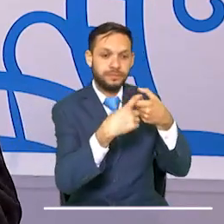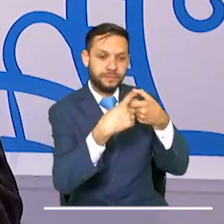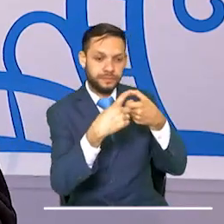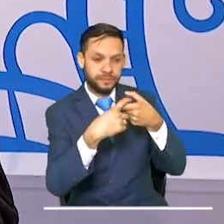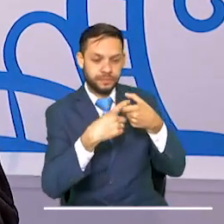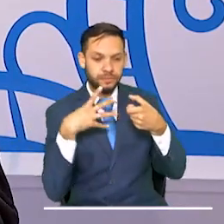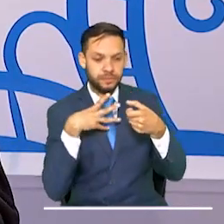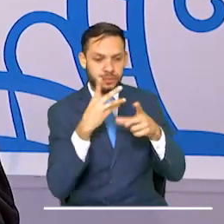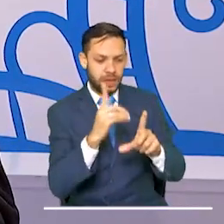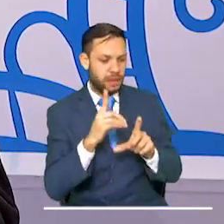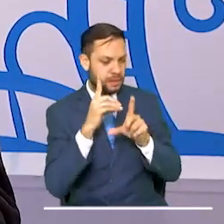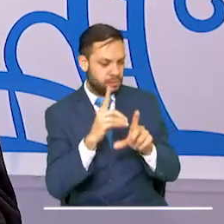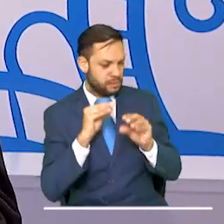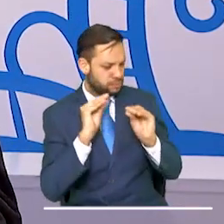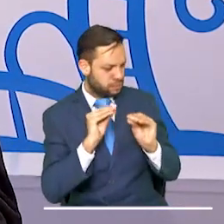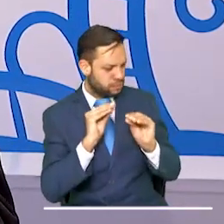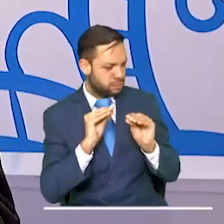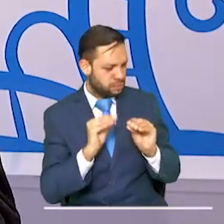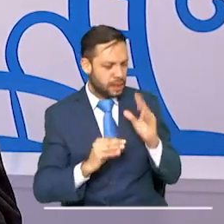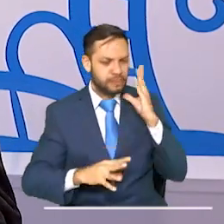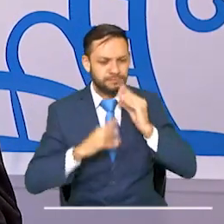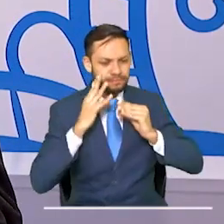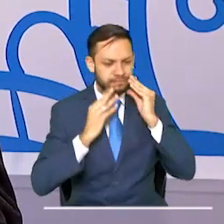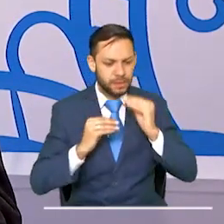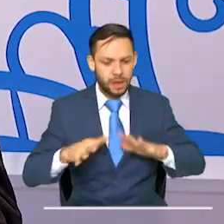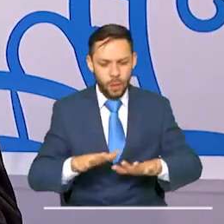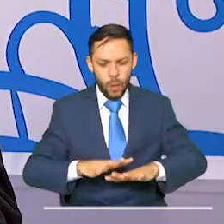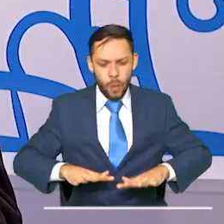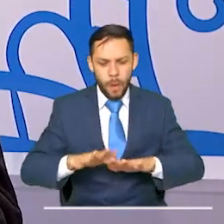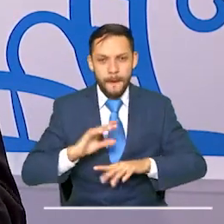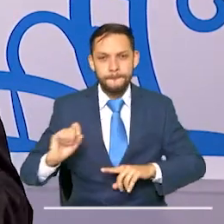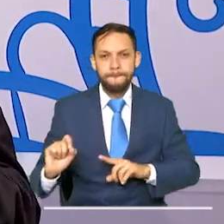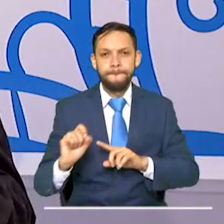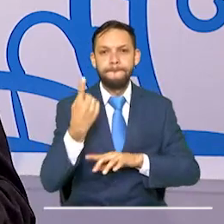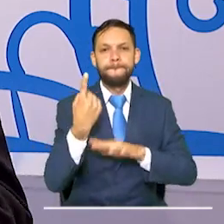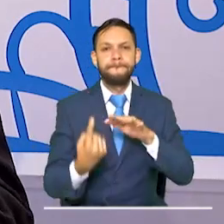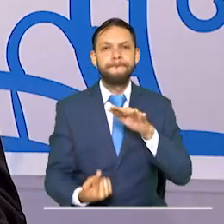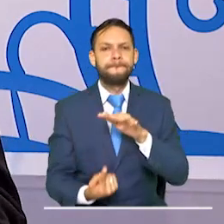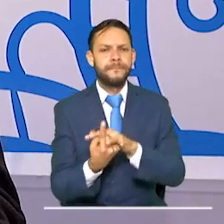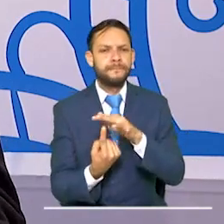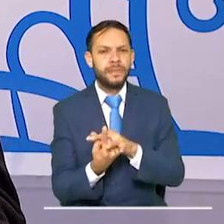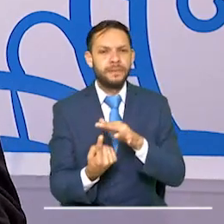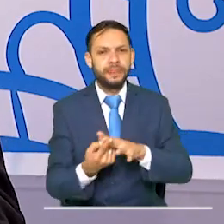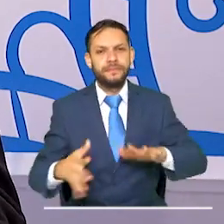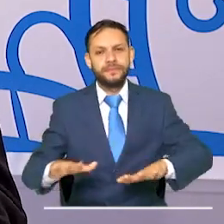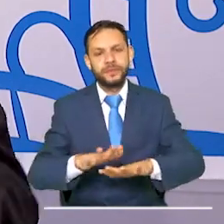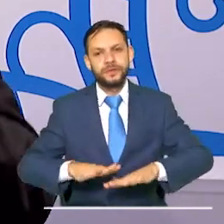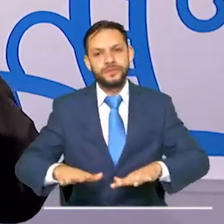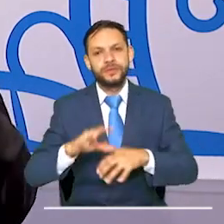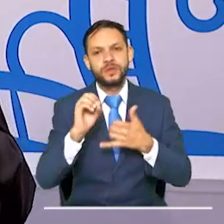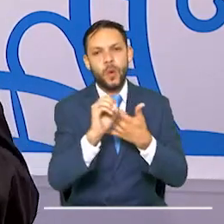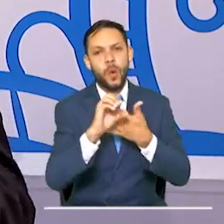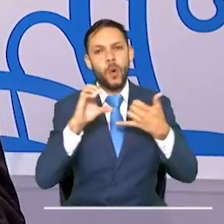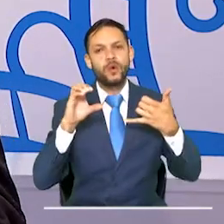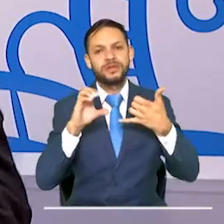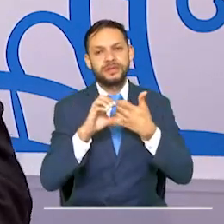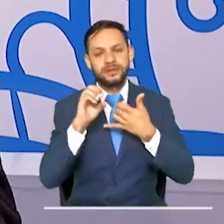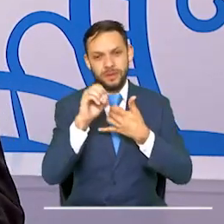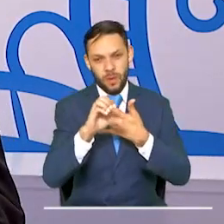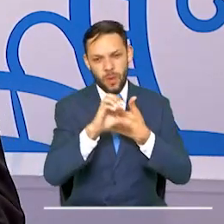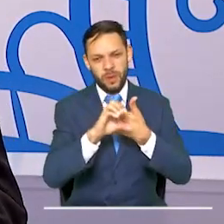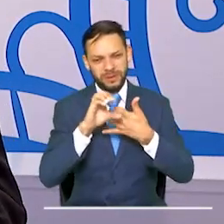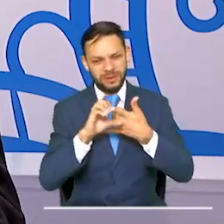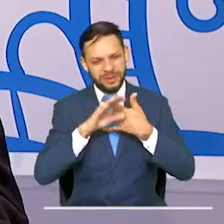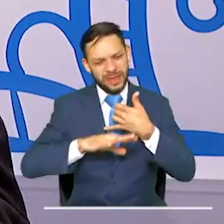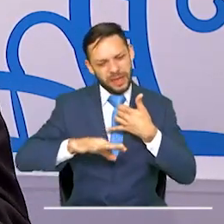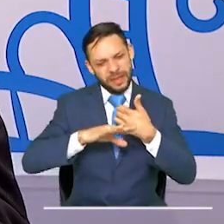un diplomado único en la región. Dijéramos que en la zona occidental del país, pocas universidades